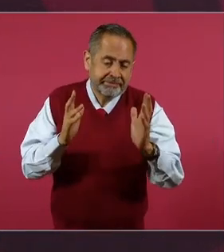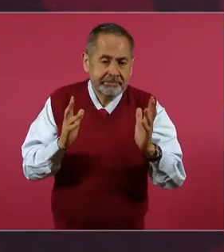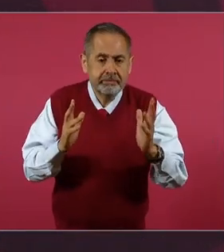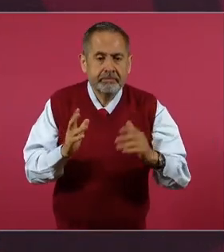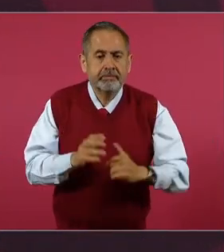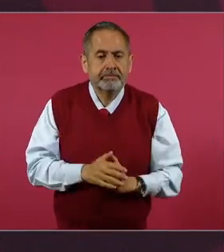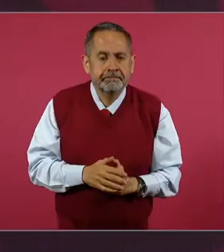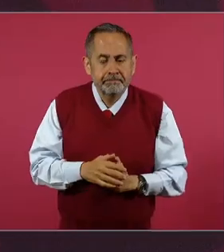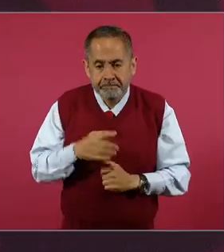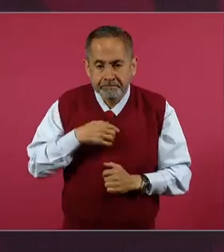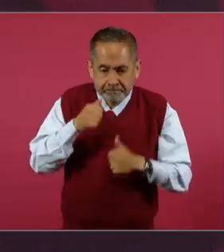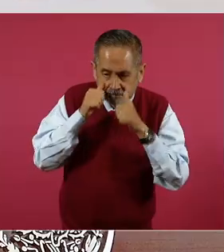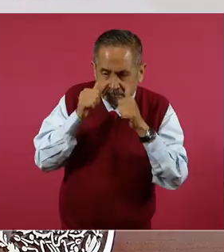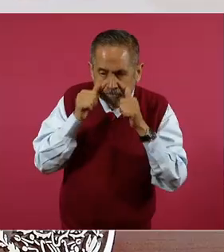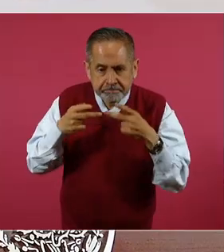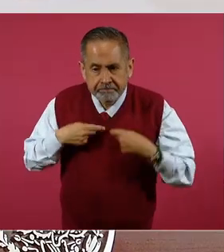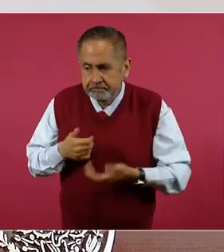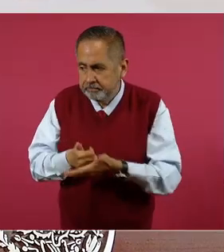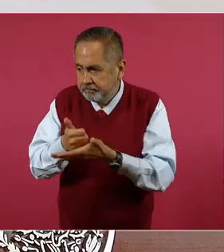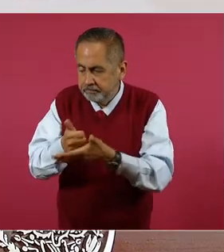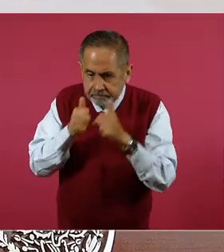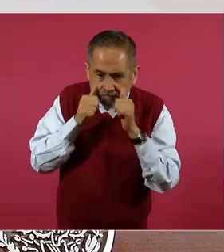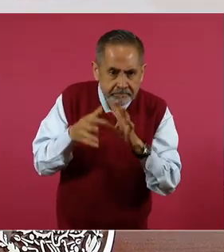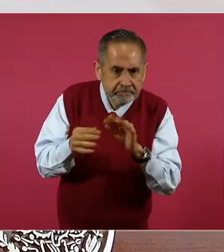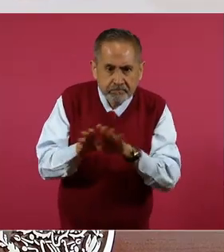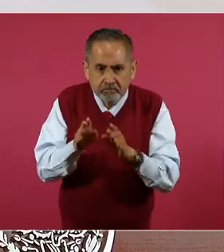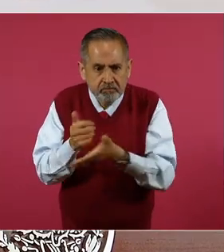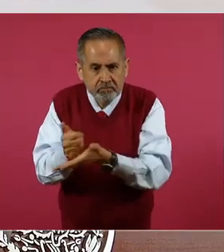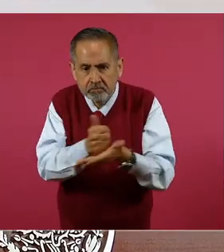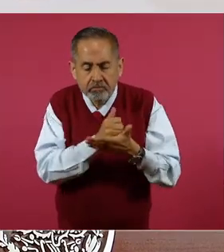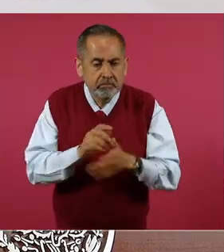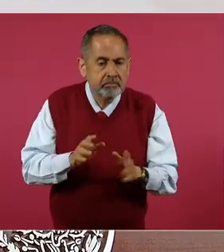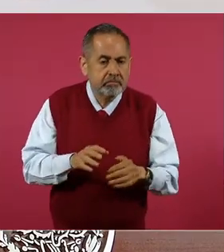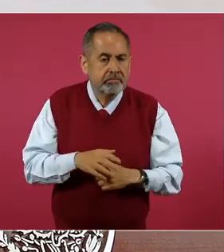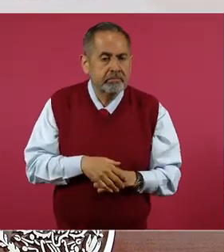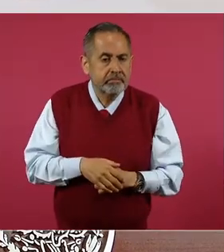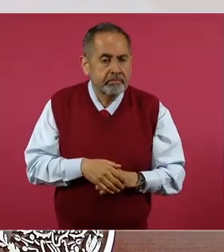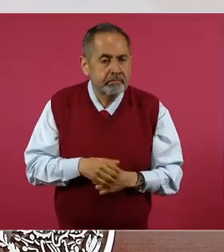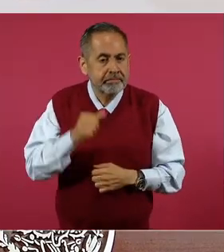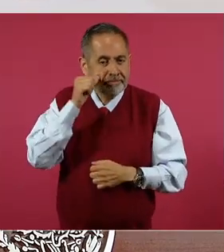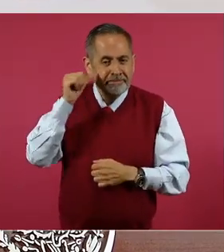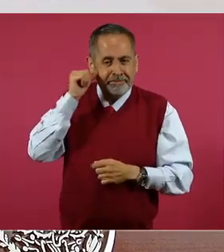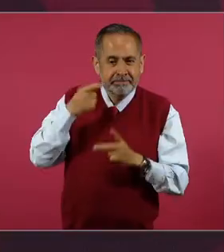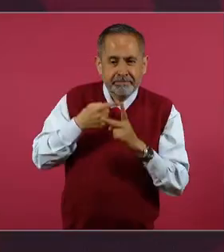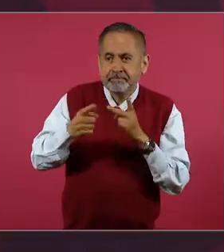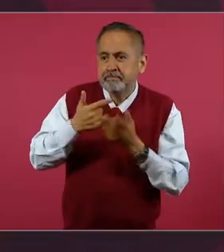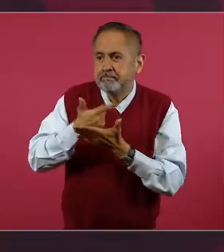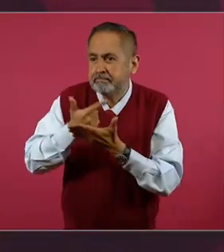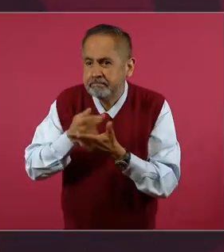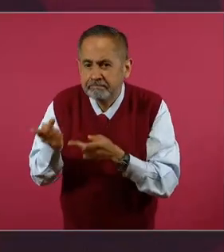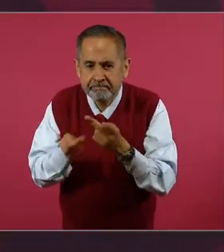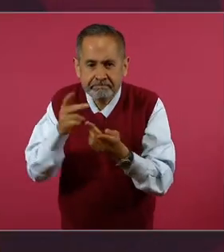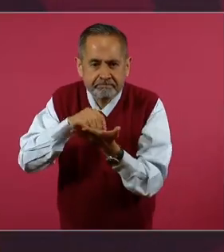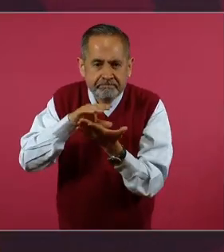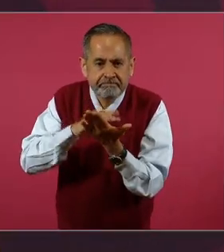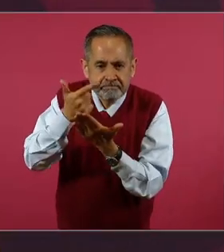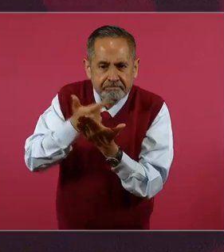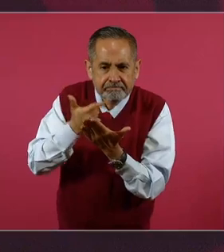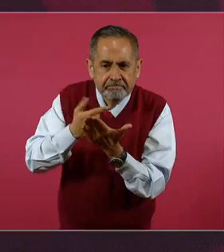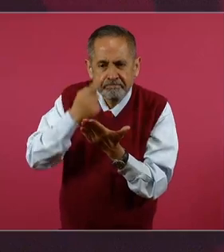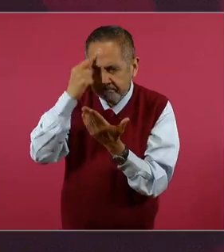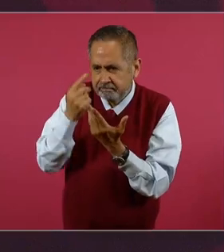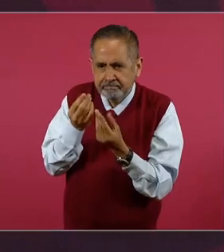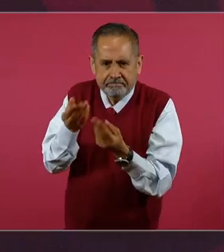Estamos atendiendo a toda la población. Desde ayer íbamos a empezar el censo para atender